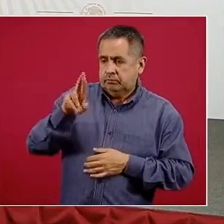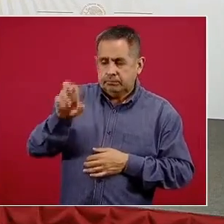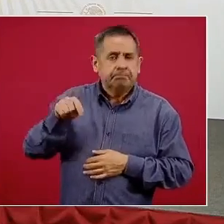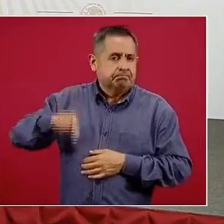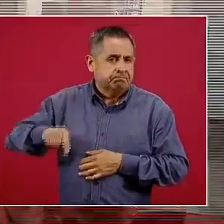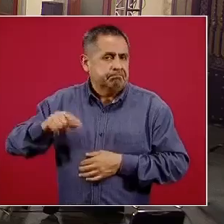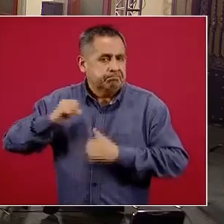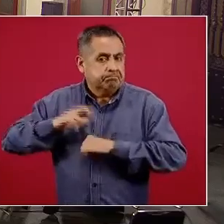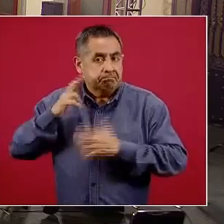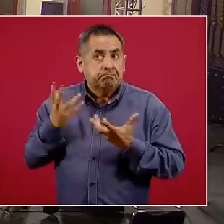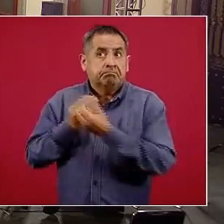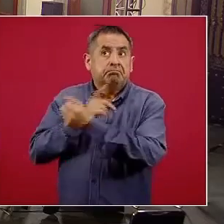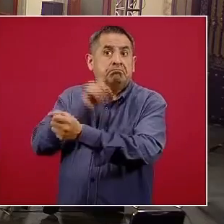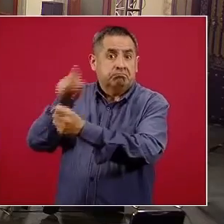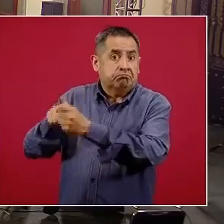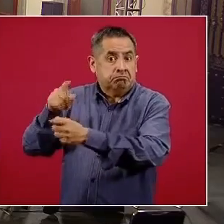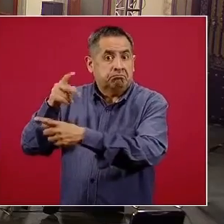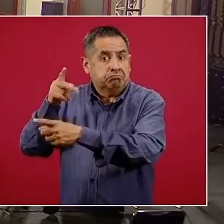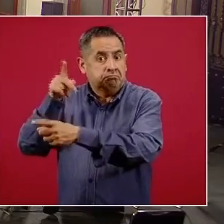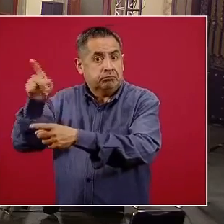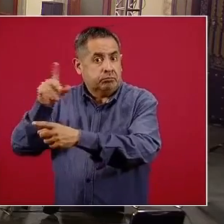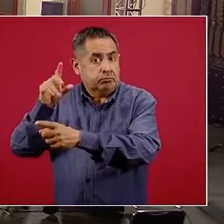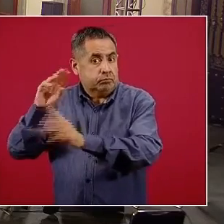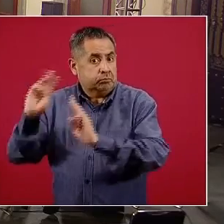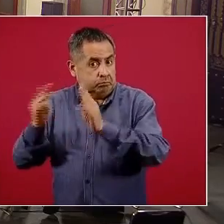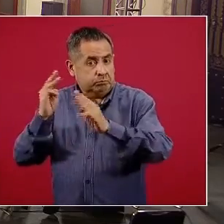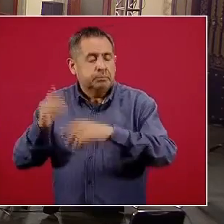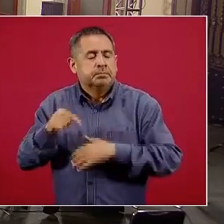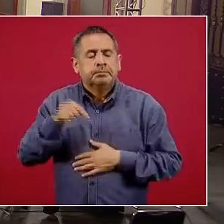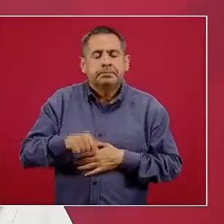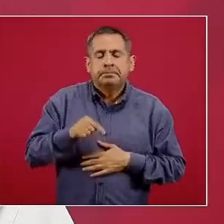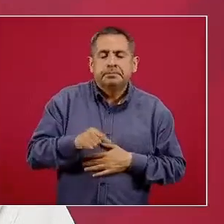Referencia, para identificar cuáles las